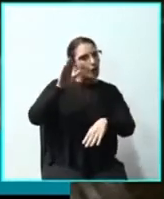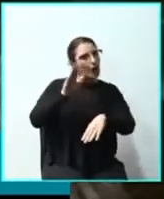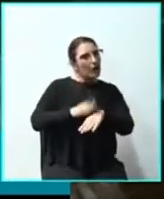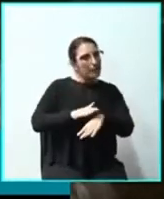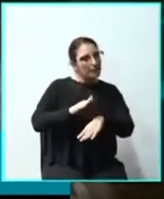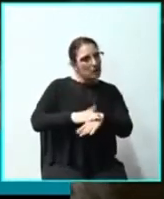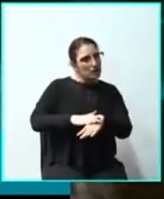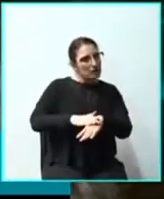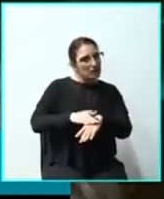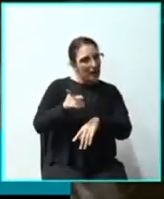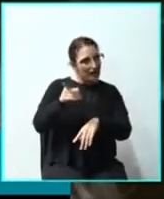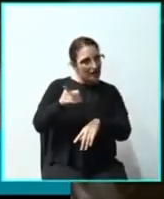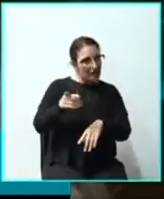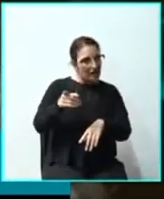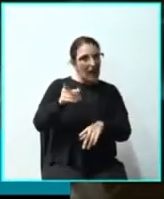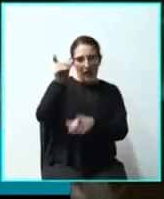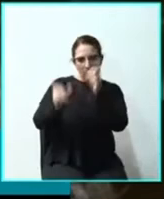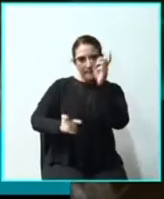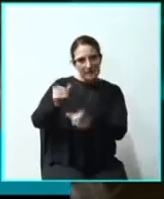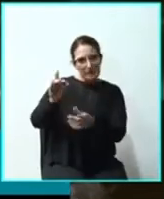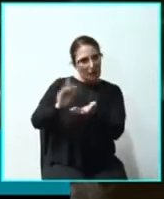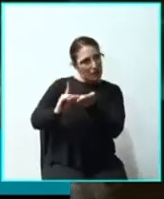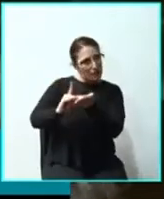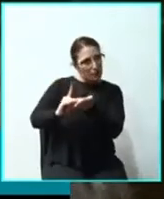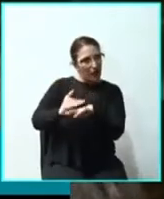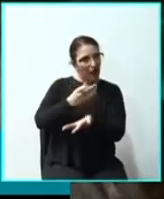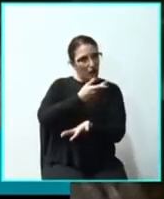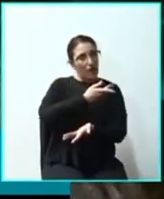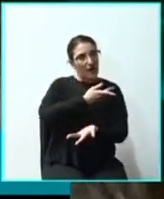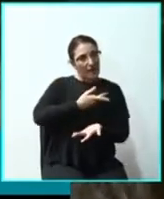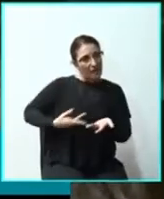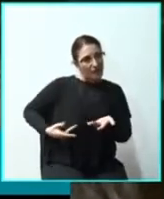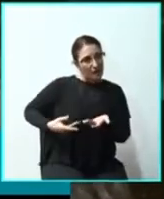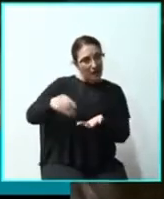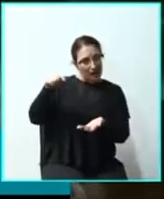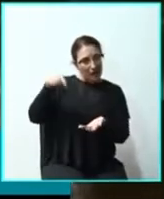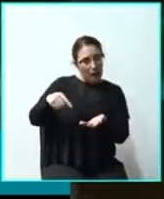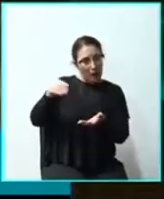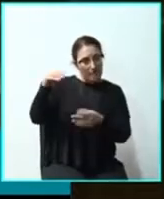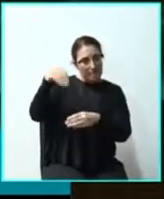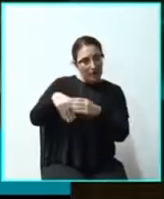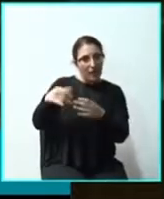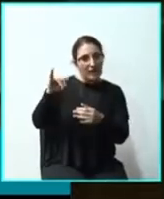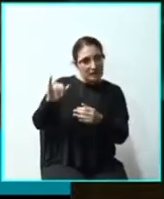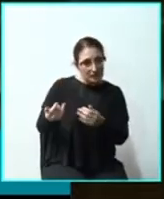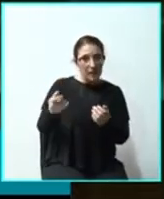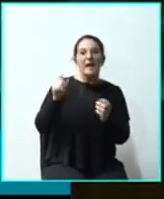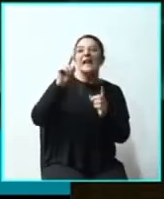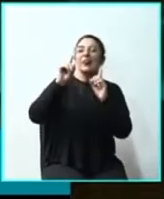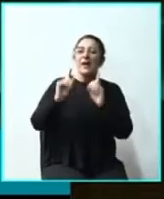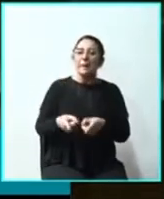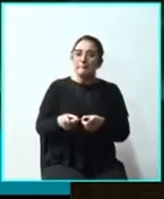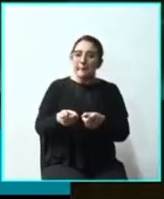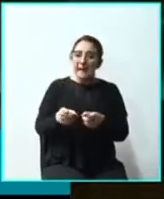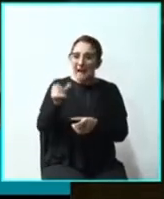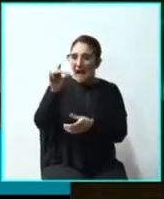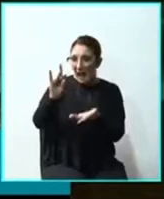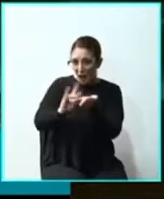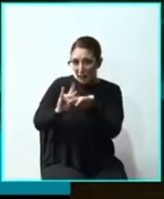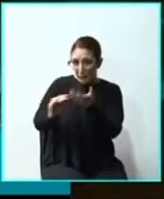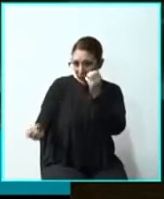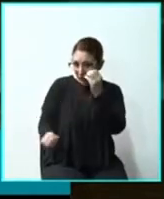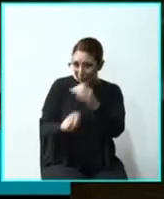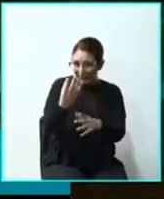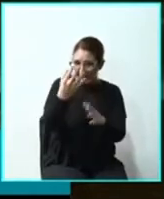Y hacemos responsable a los que voten a favor, y hacemos responsable a los que hicieron el proyecto. Y fueron los mentores ideológicos de